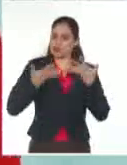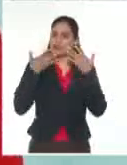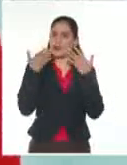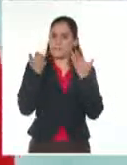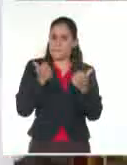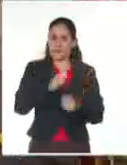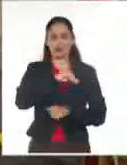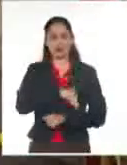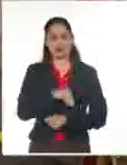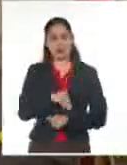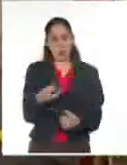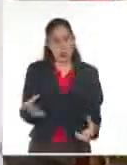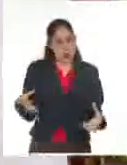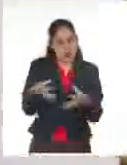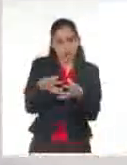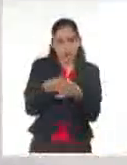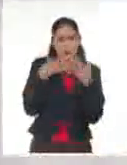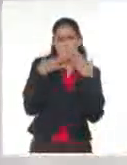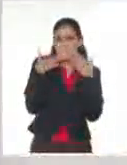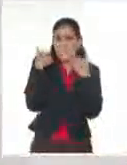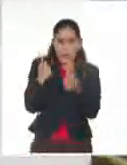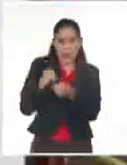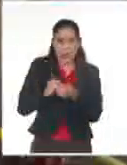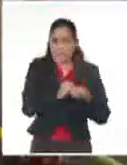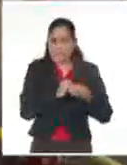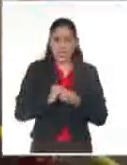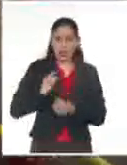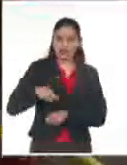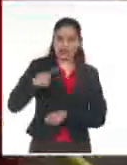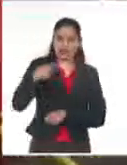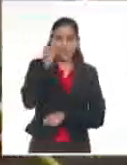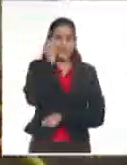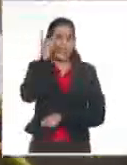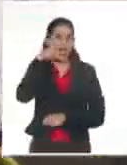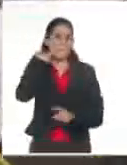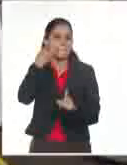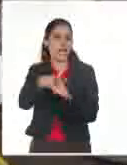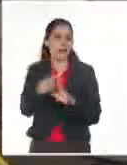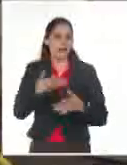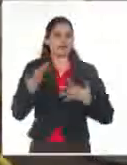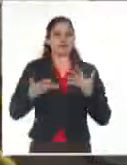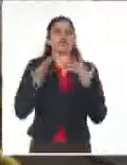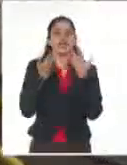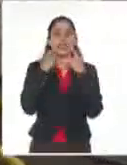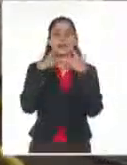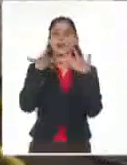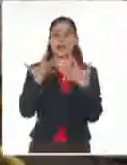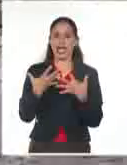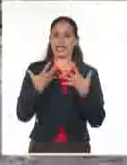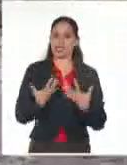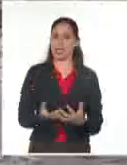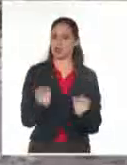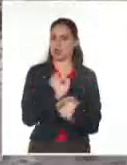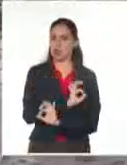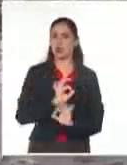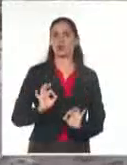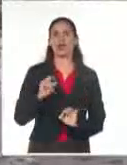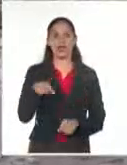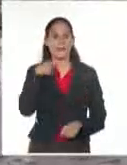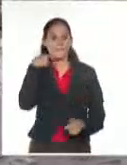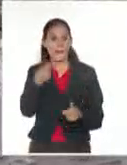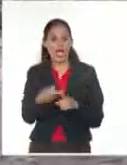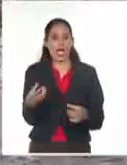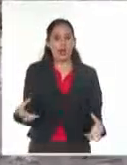muy bueno que te inspira a cada día tener más iniciativas para trabajar con ellos. Porque ya hemos constituido, además de